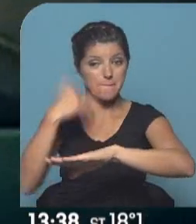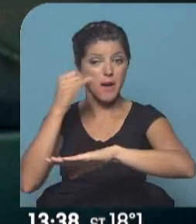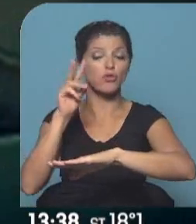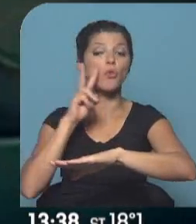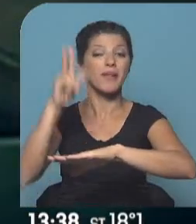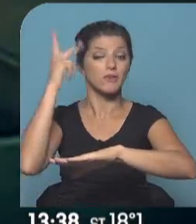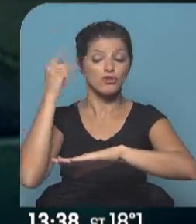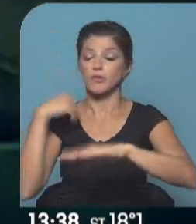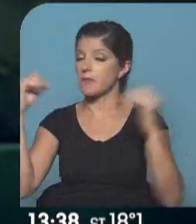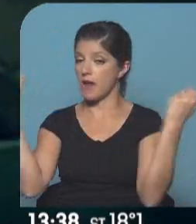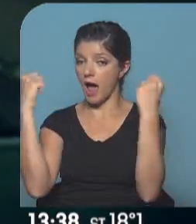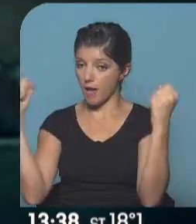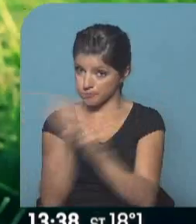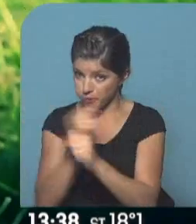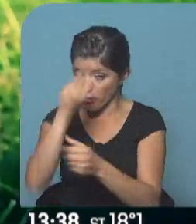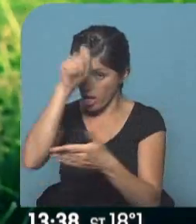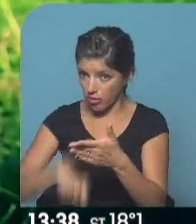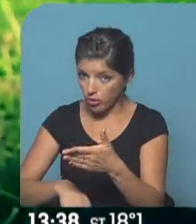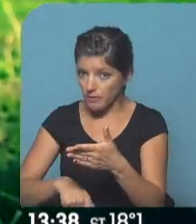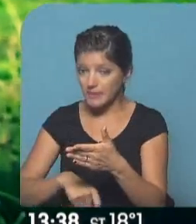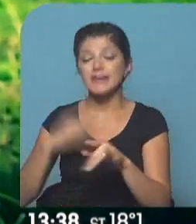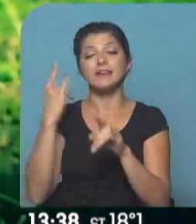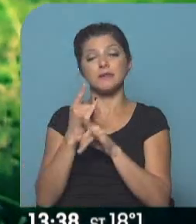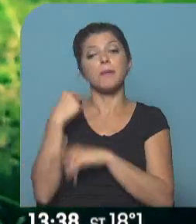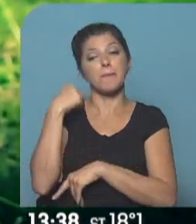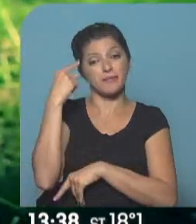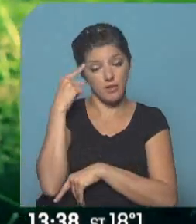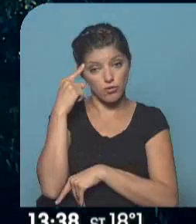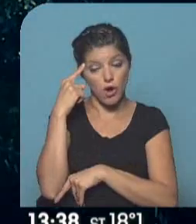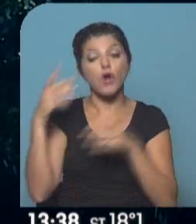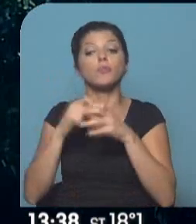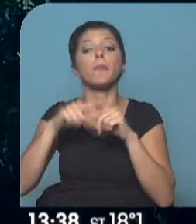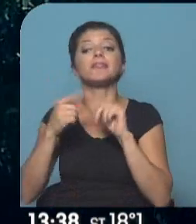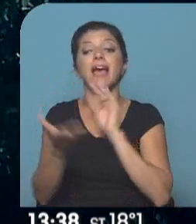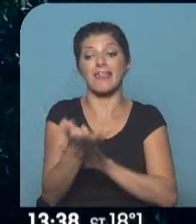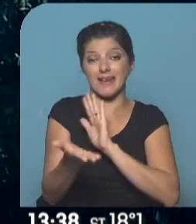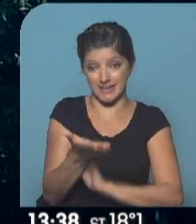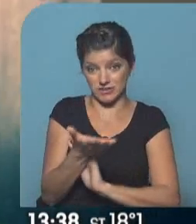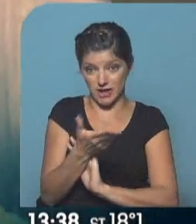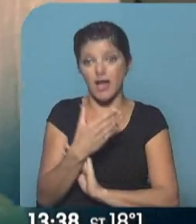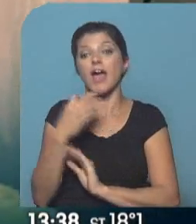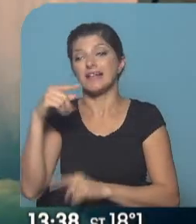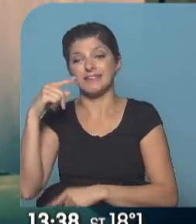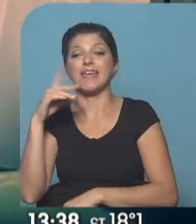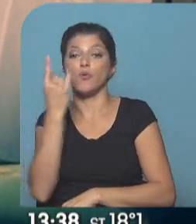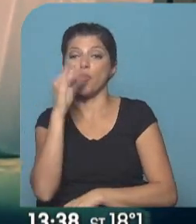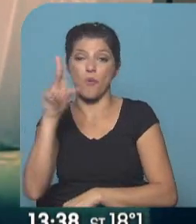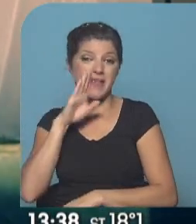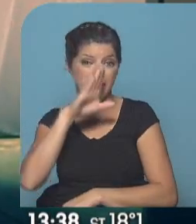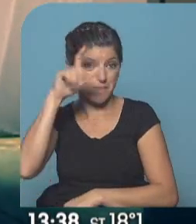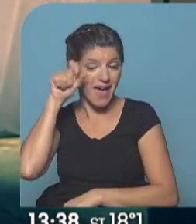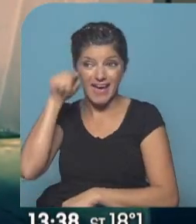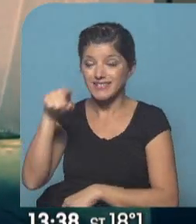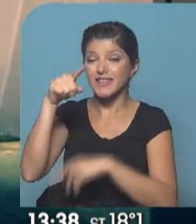2018, contexto en el que siempre estará latente el riesgo de que la derecha, en particular el uribismo, puedan torpedear